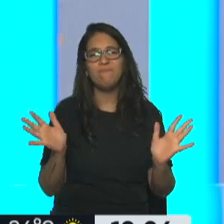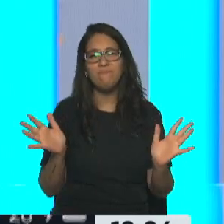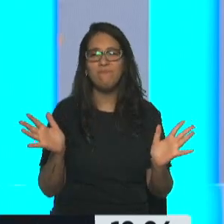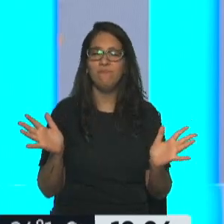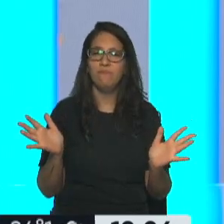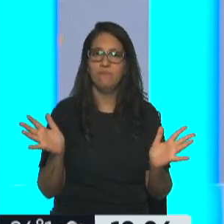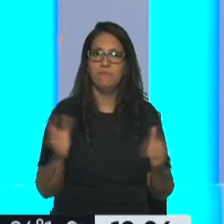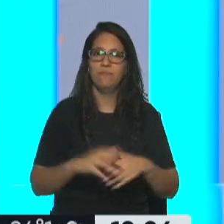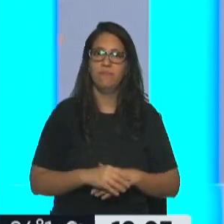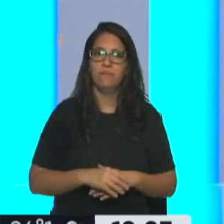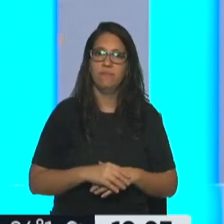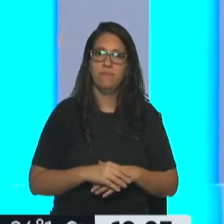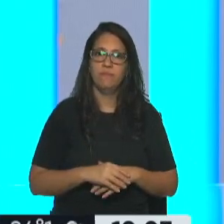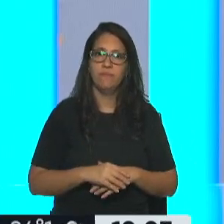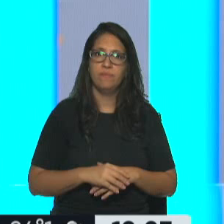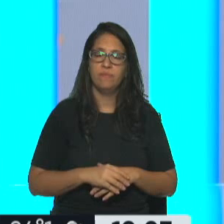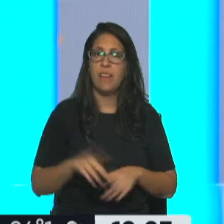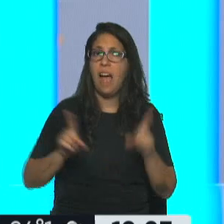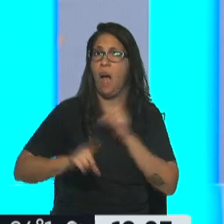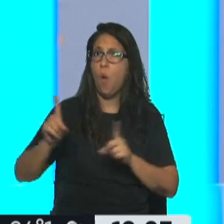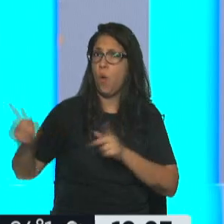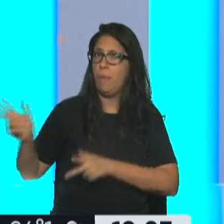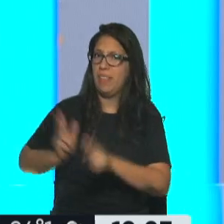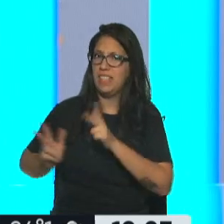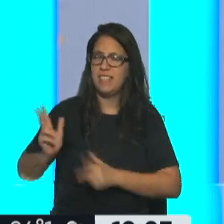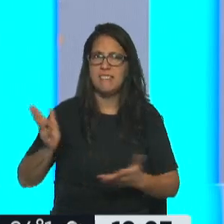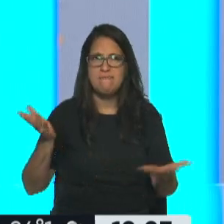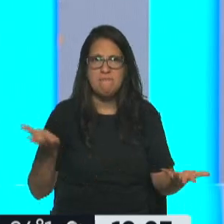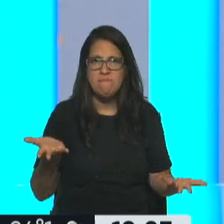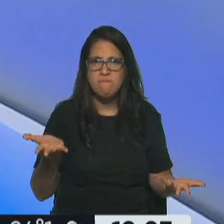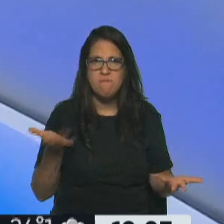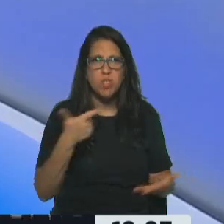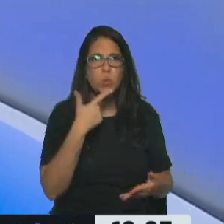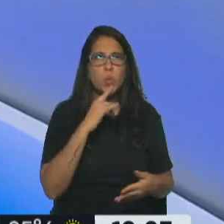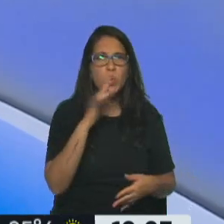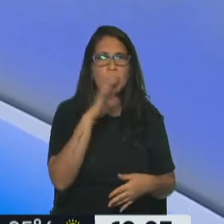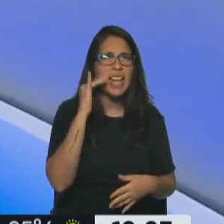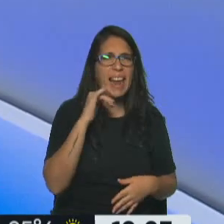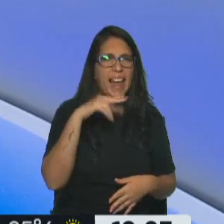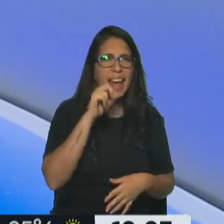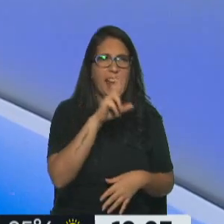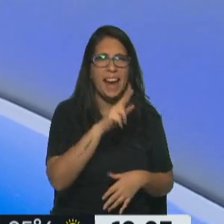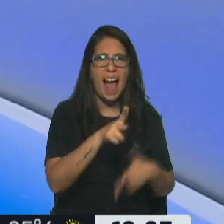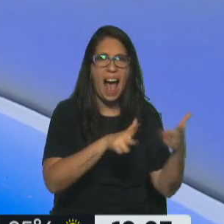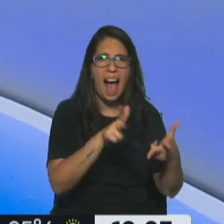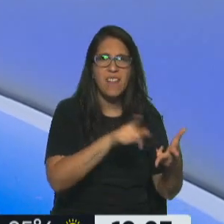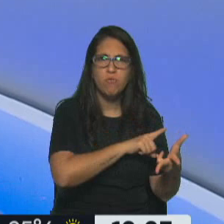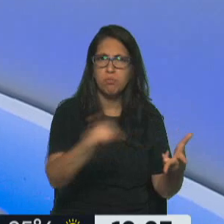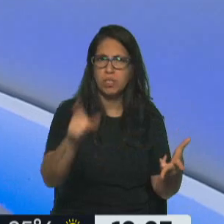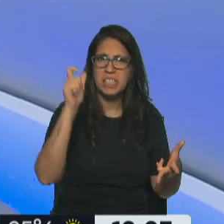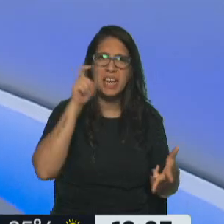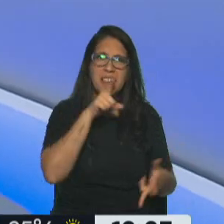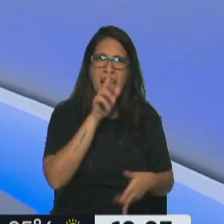no se entendía algunas Fuentes legislativas me decían no se entiende por qué sturzenegger sale a atacar a la cgt